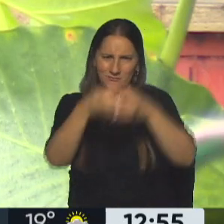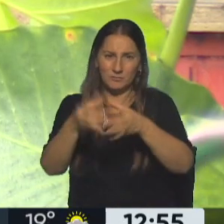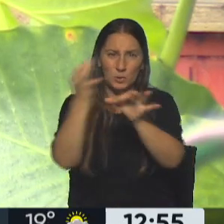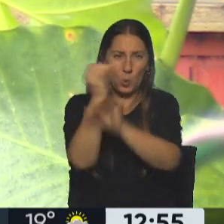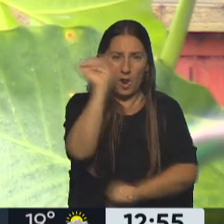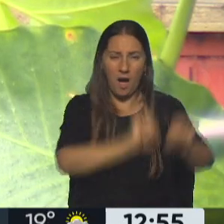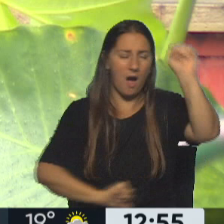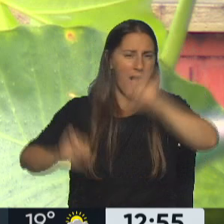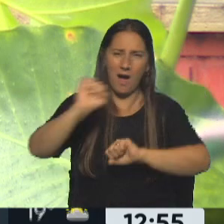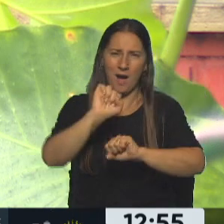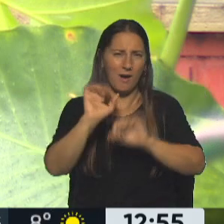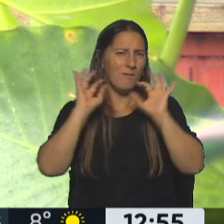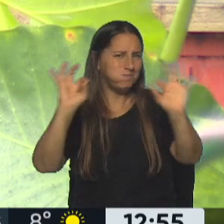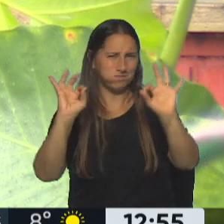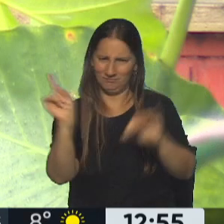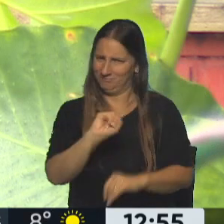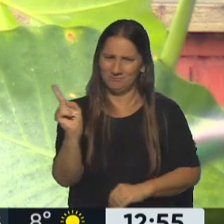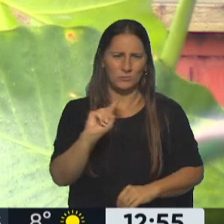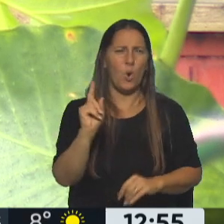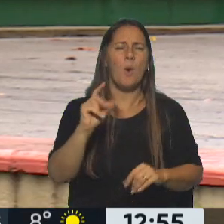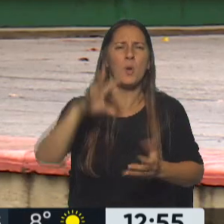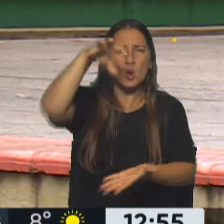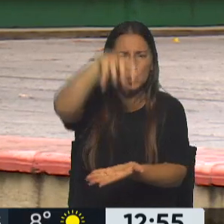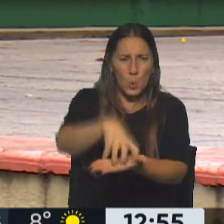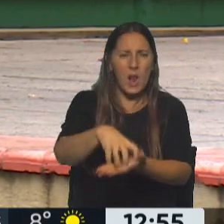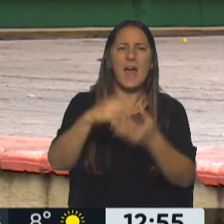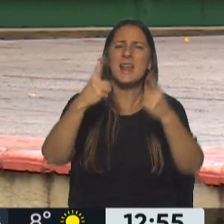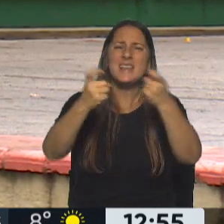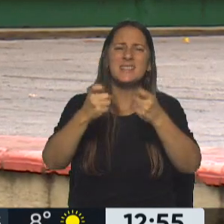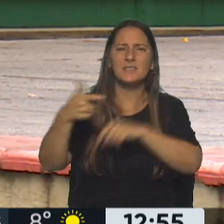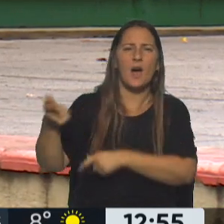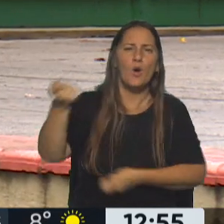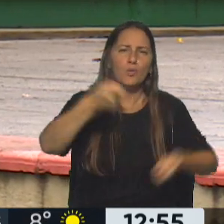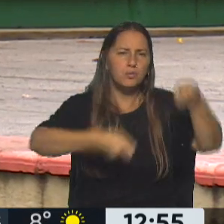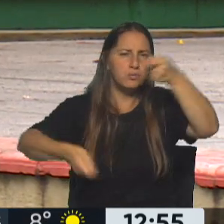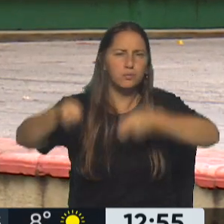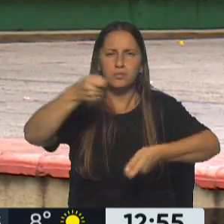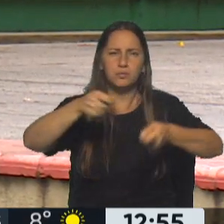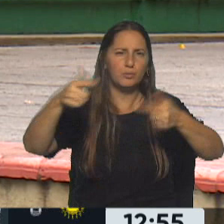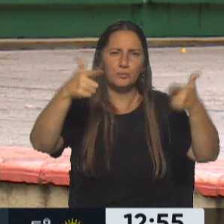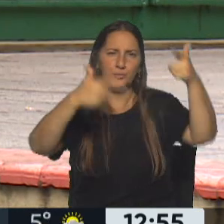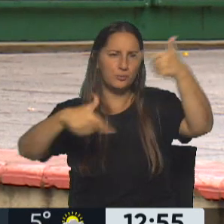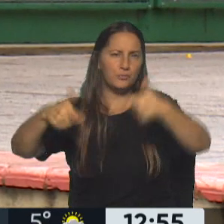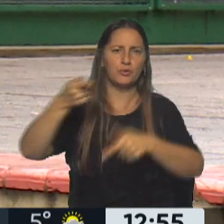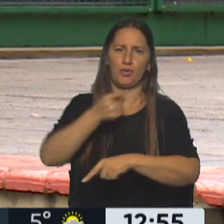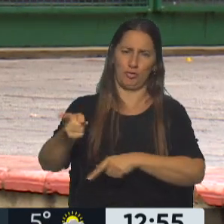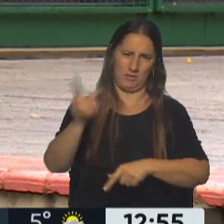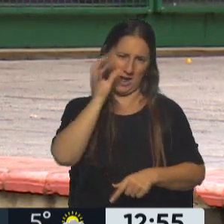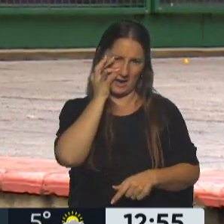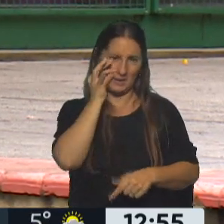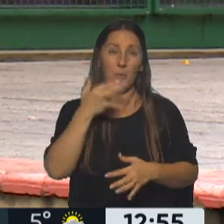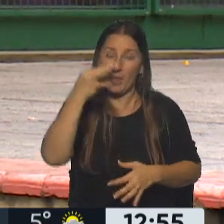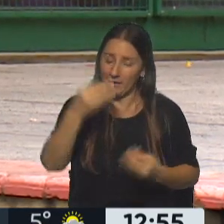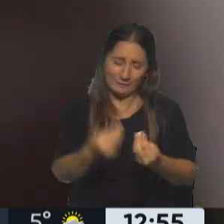el establecimiento no alcanza porque el edificio necesita una desratización urgente porque es intensa la cantidad